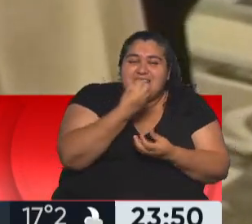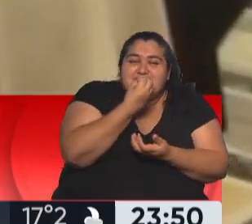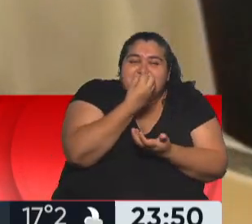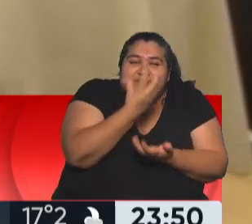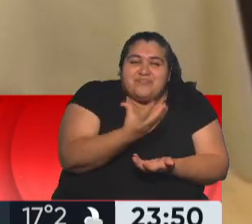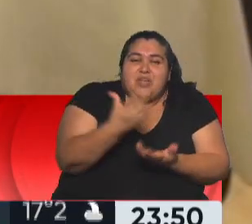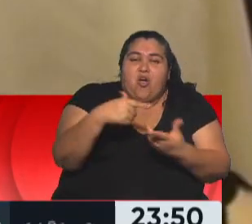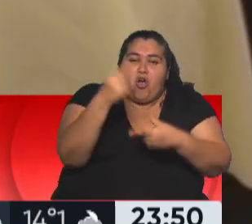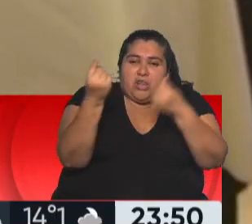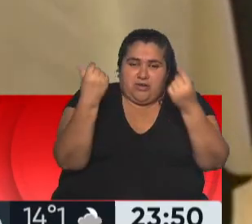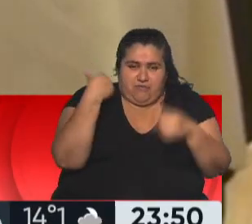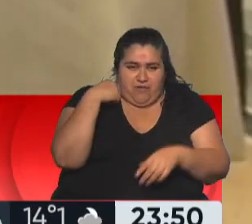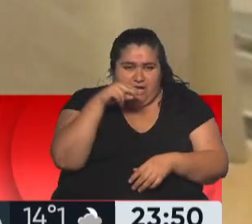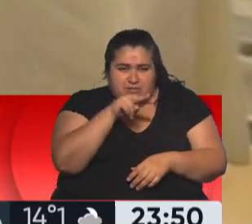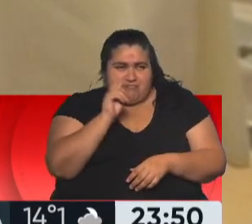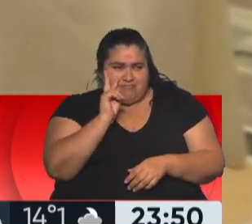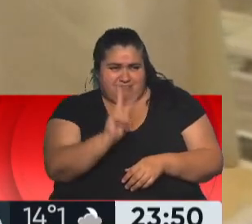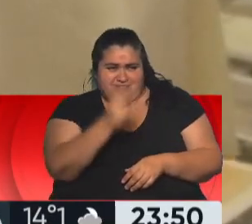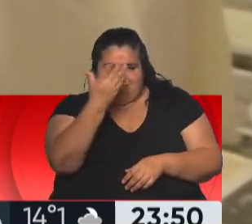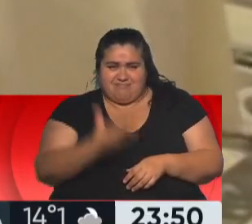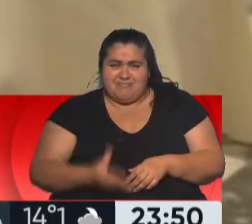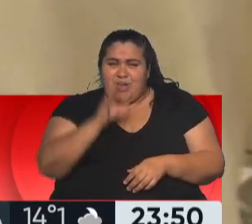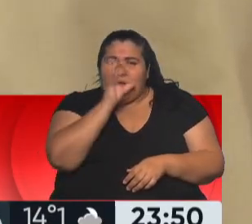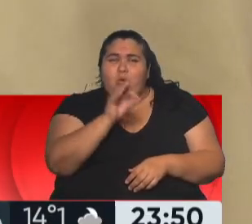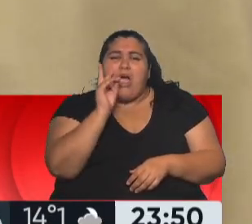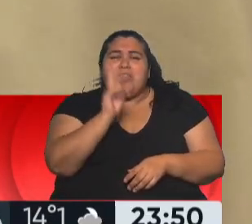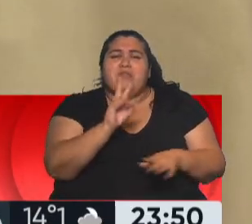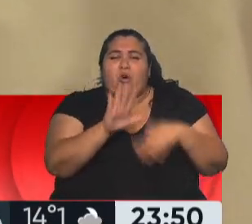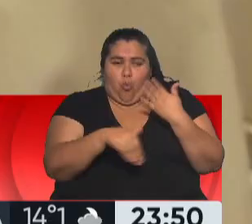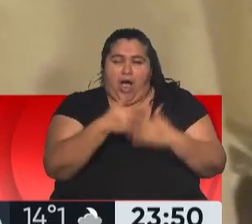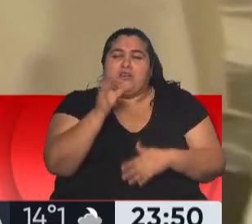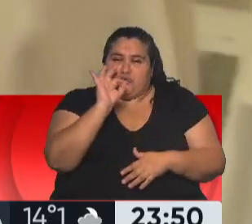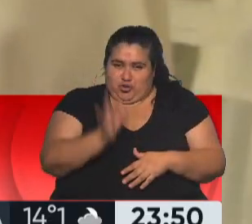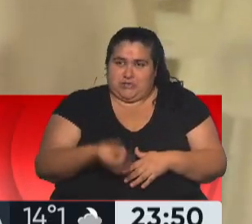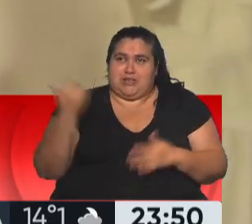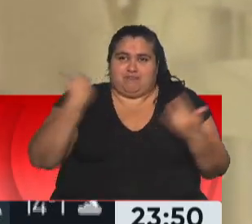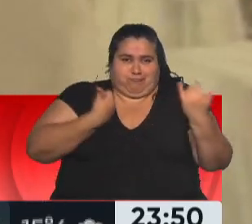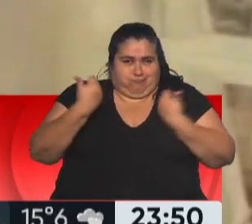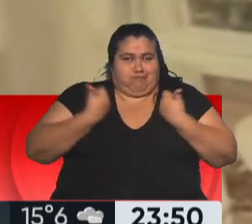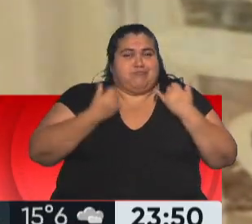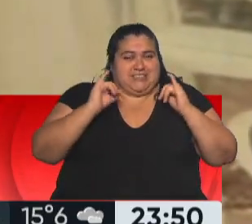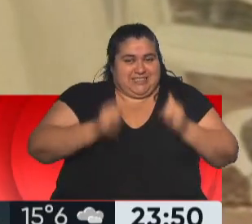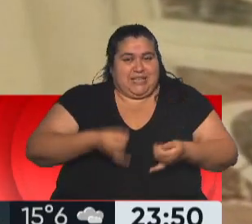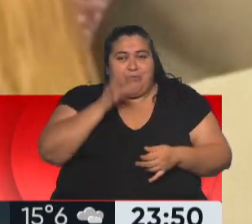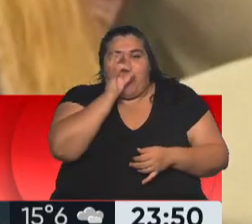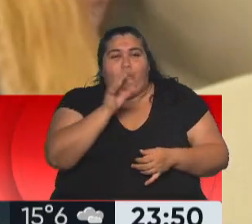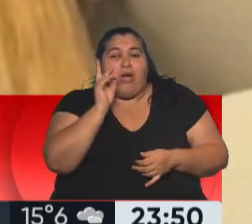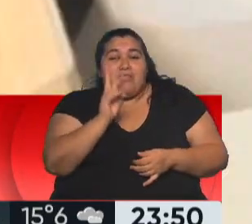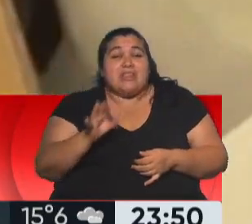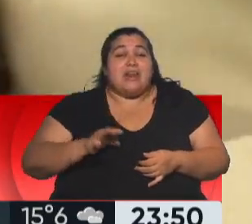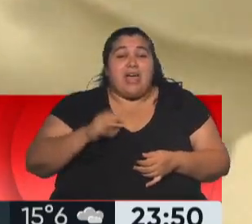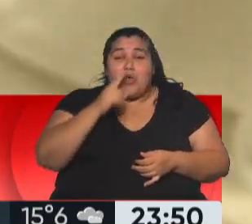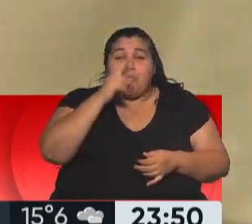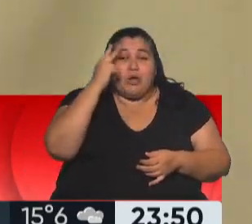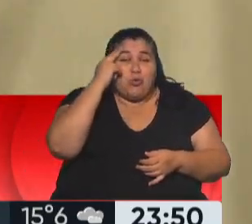dice el Papa, no te conozco, no te vi jugar nunca. Mirá. Sé que jugás muy bien, porque desde el año 90 y pico que no